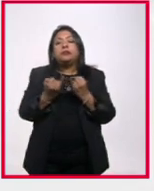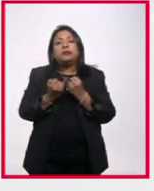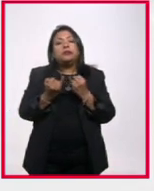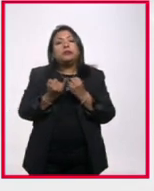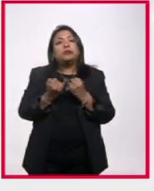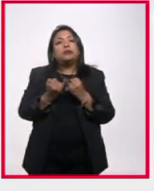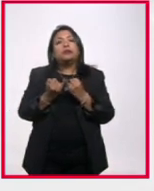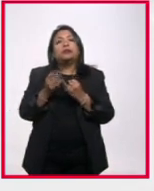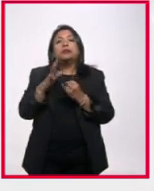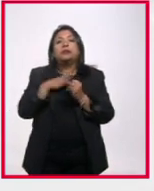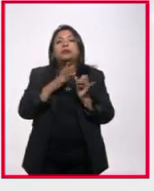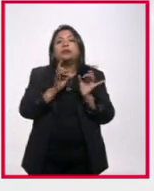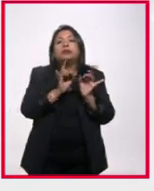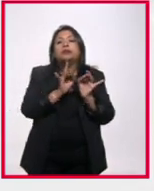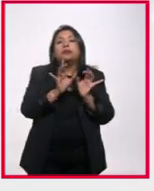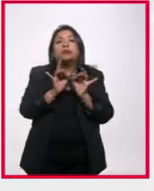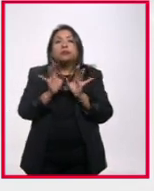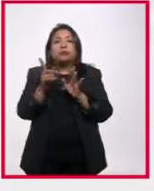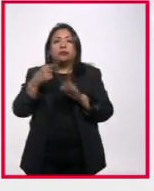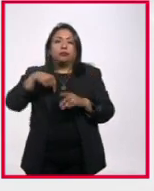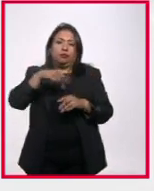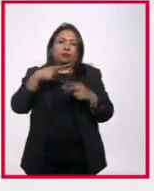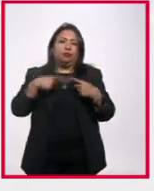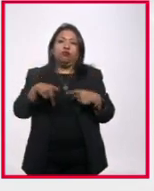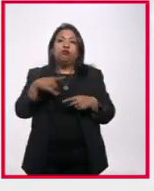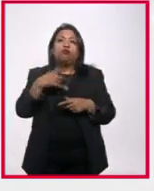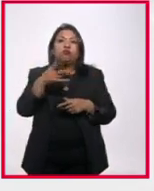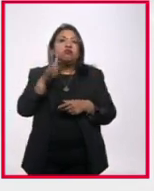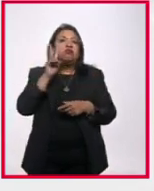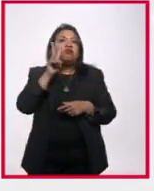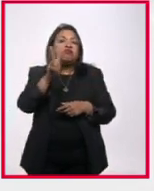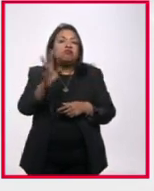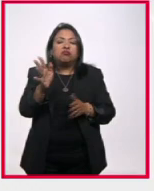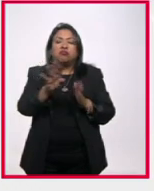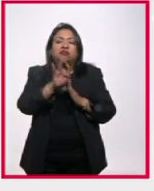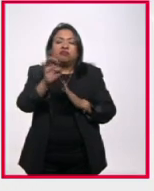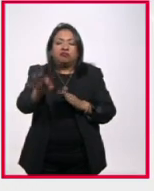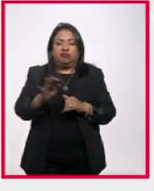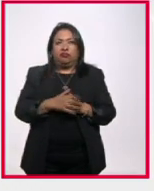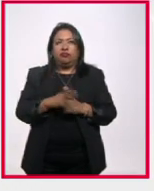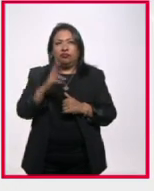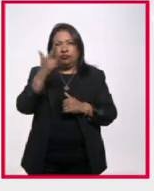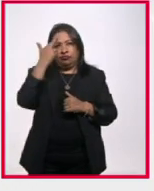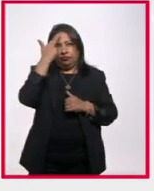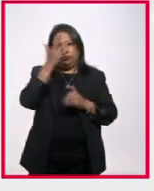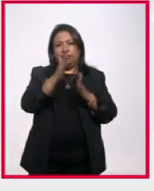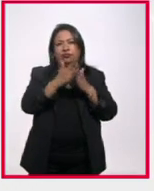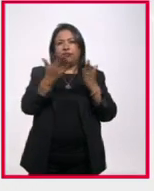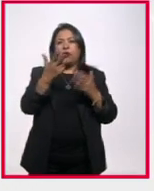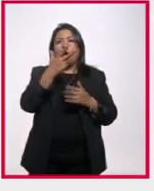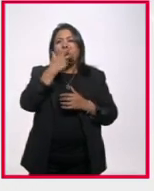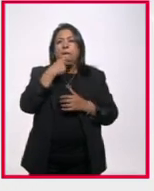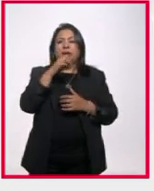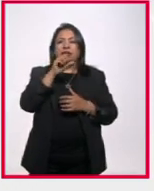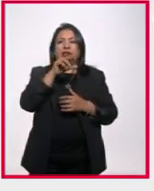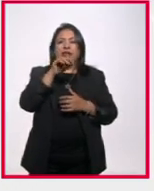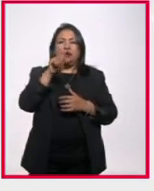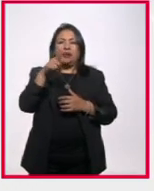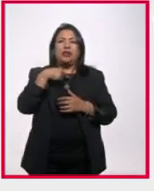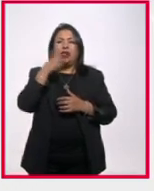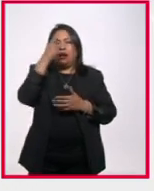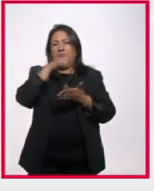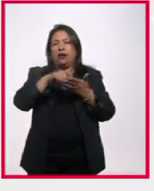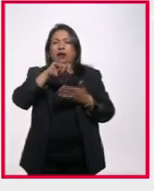que situaciones que a lo mejor como público no vemos. Por ejemplo, recordaba ahora la novela El hombre sentimental de Javier Marías, en la